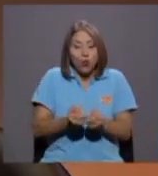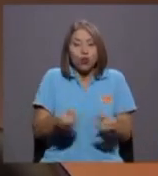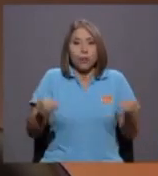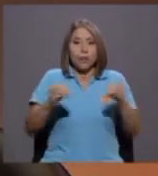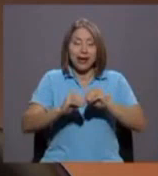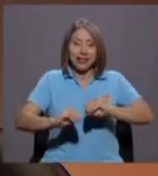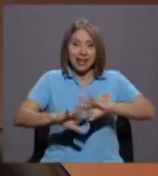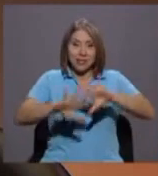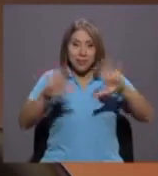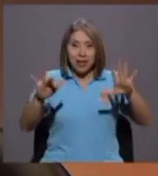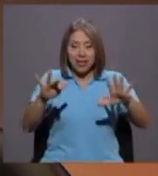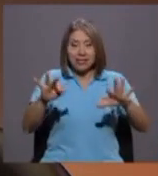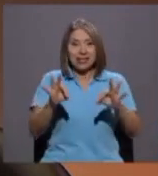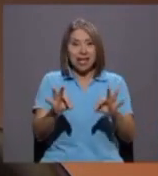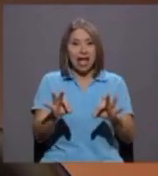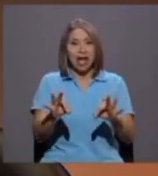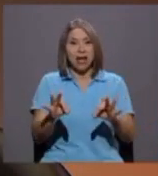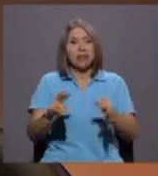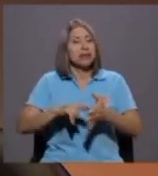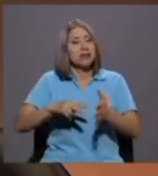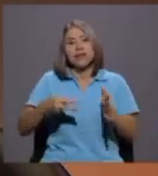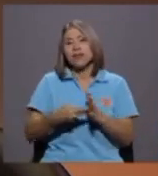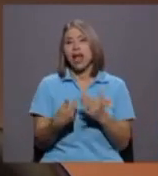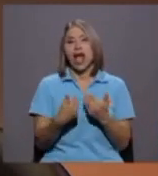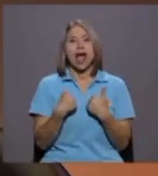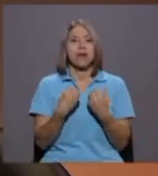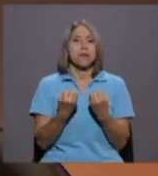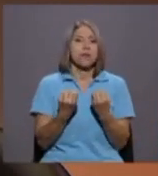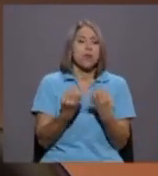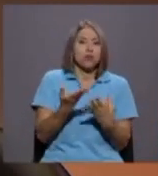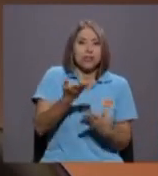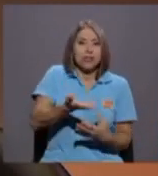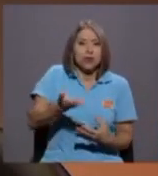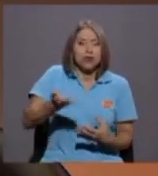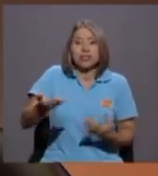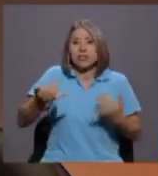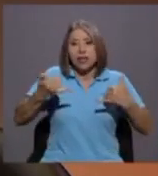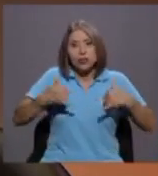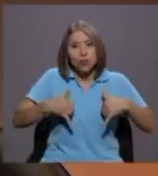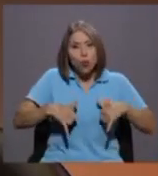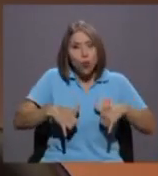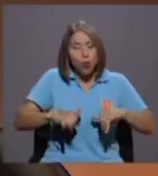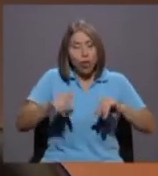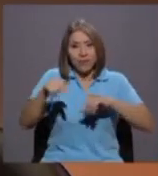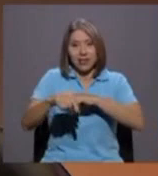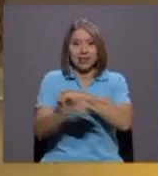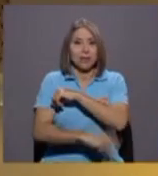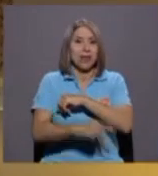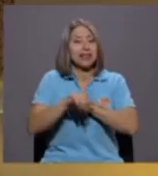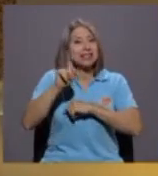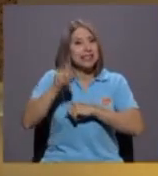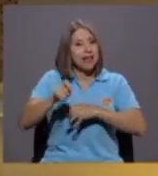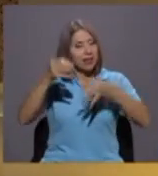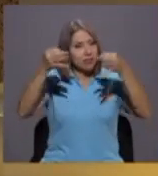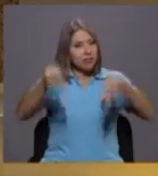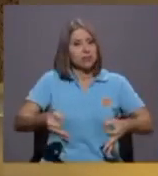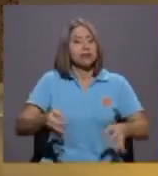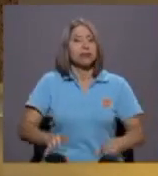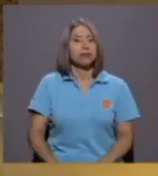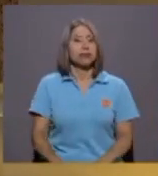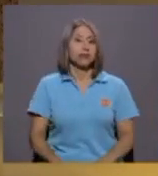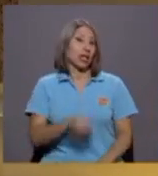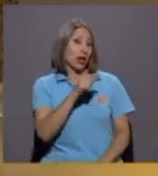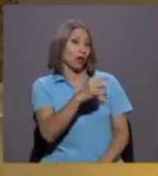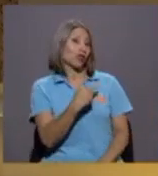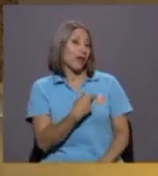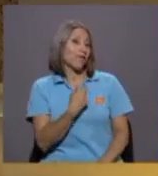transparencia. Es decir, hay muchas medidas de fondo que todavía tiene que tomar este país. Que tenga voz de